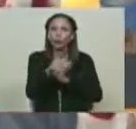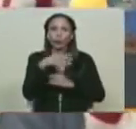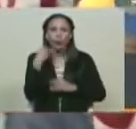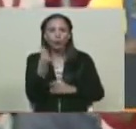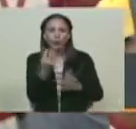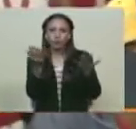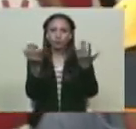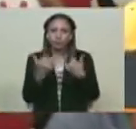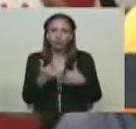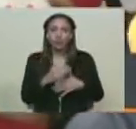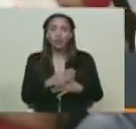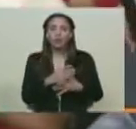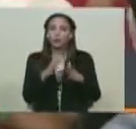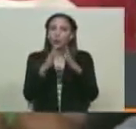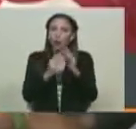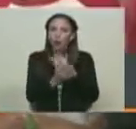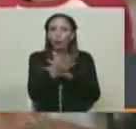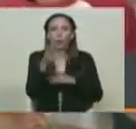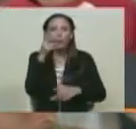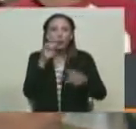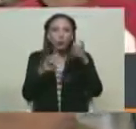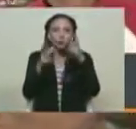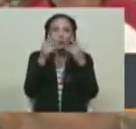casa, a ti, joven, que me escucha,